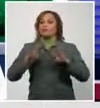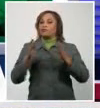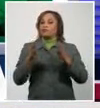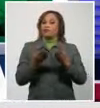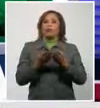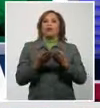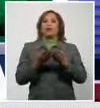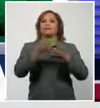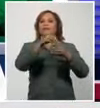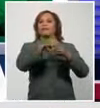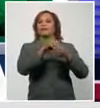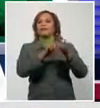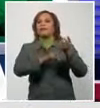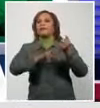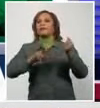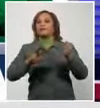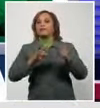provincias.